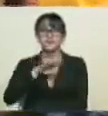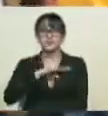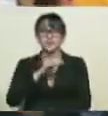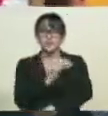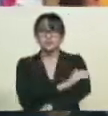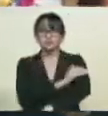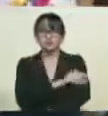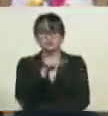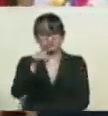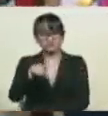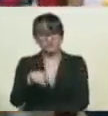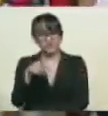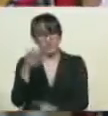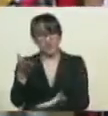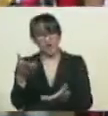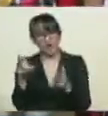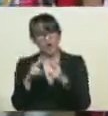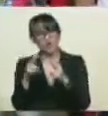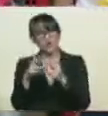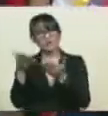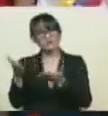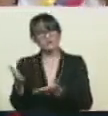lo conocen.